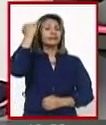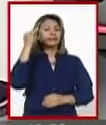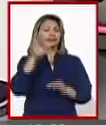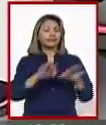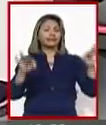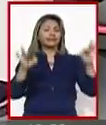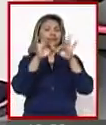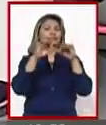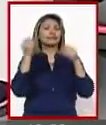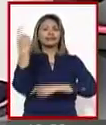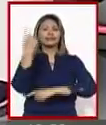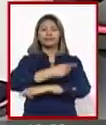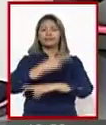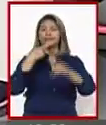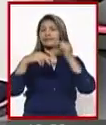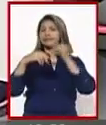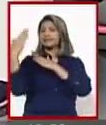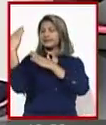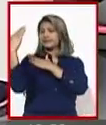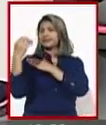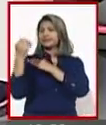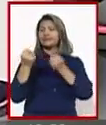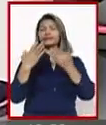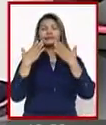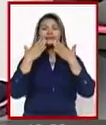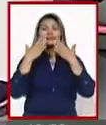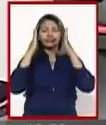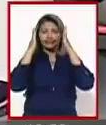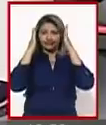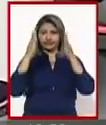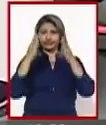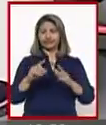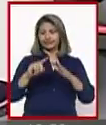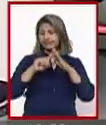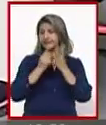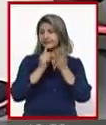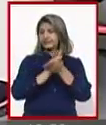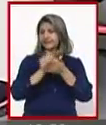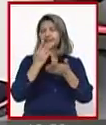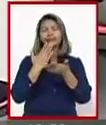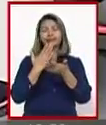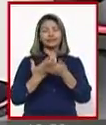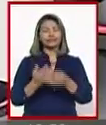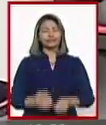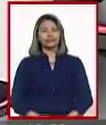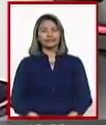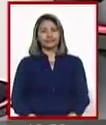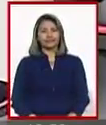nosotros, ya lo sabe, Al Día Noticias Santa Cruz. Han sido muy amables por su atención. Buen inicio de semana. Permiso.